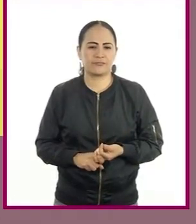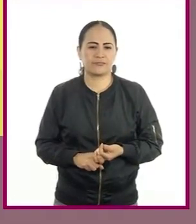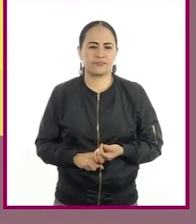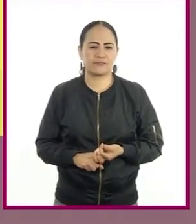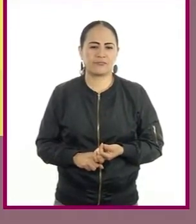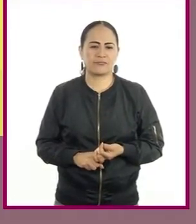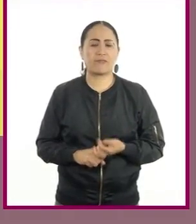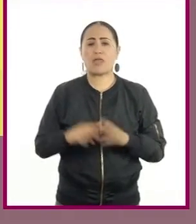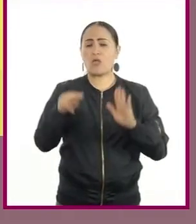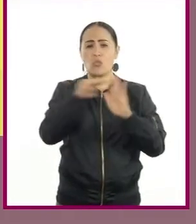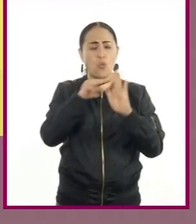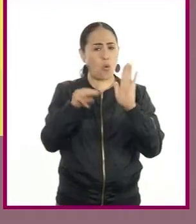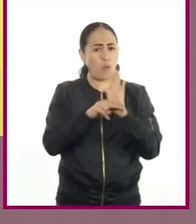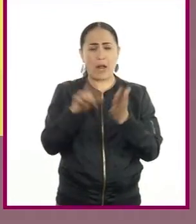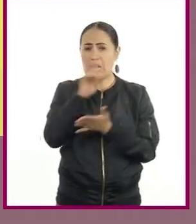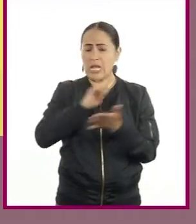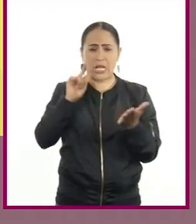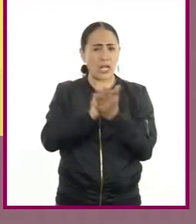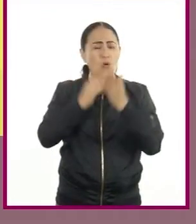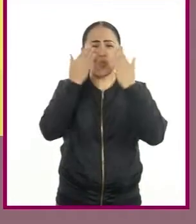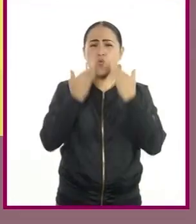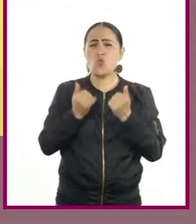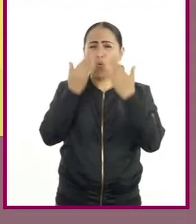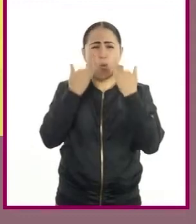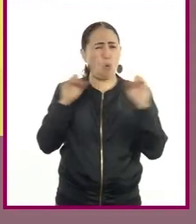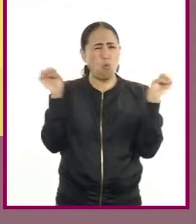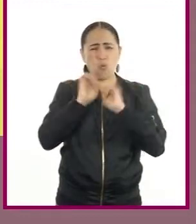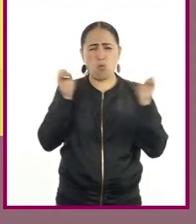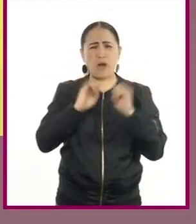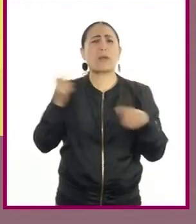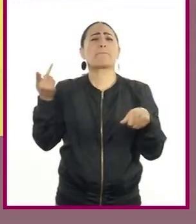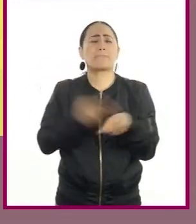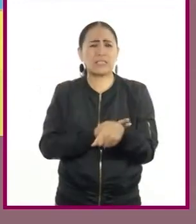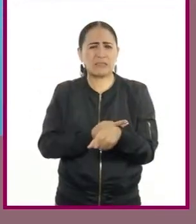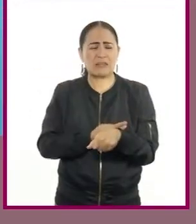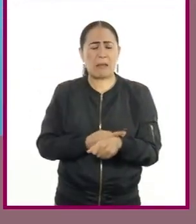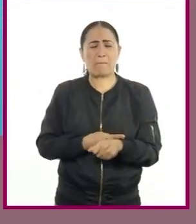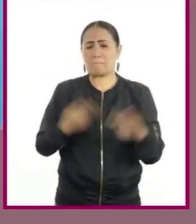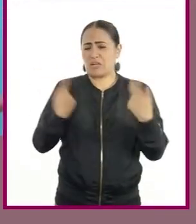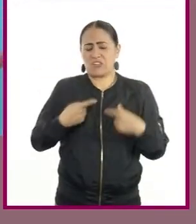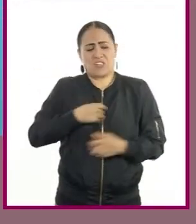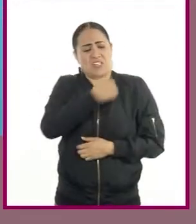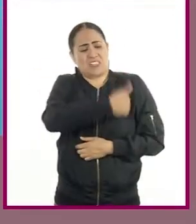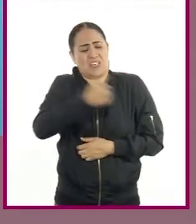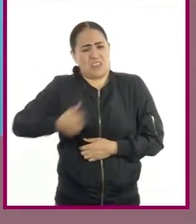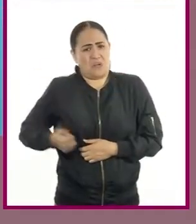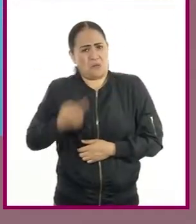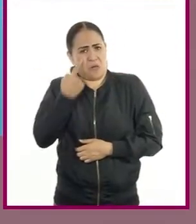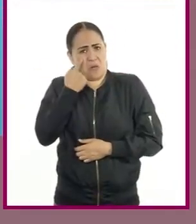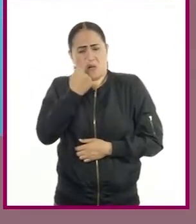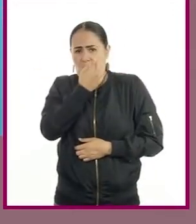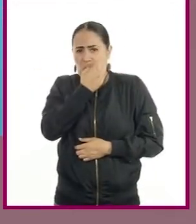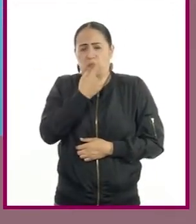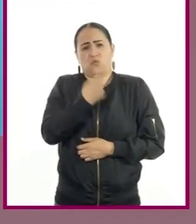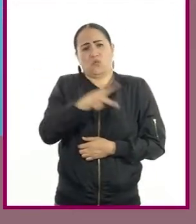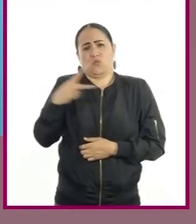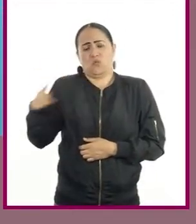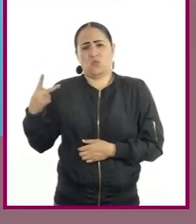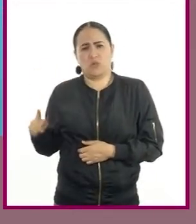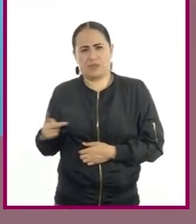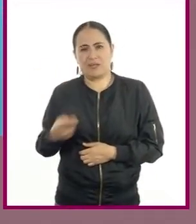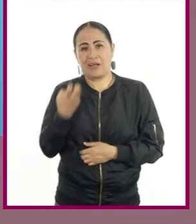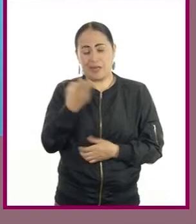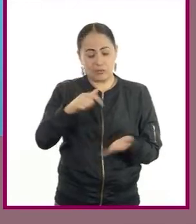si no existieran las normas y las leyes? Cada quien haría lo que quisiera, ¿verdad? Ahora bien, el valor de